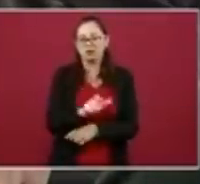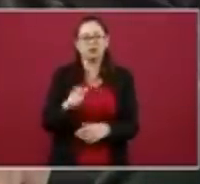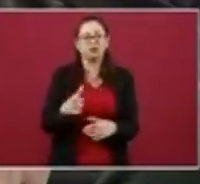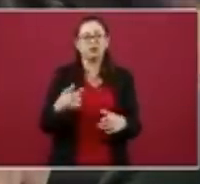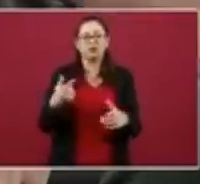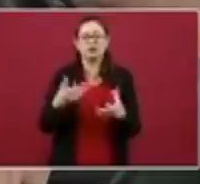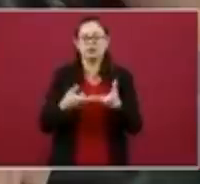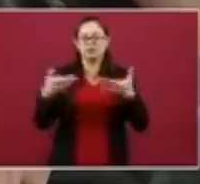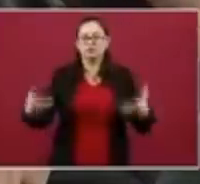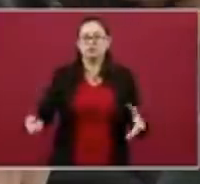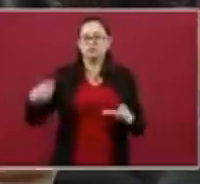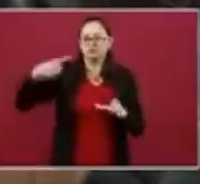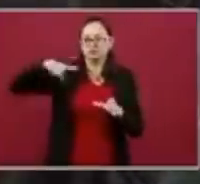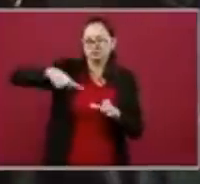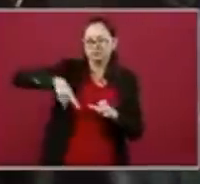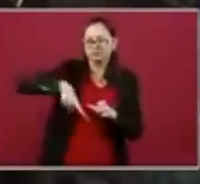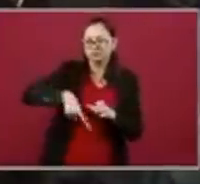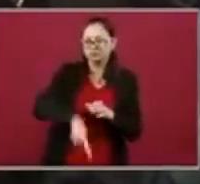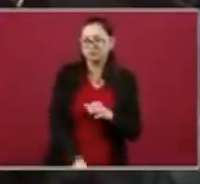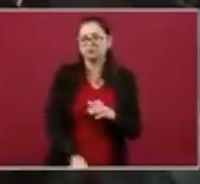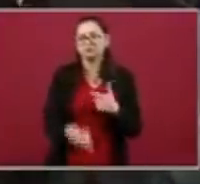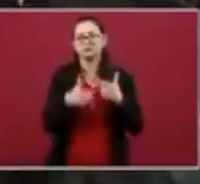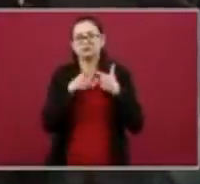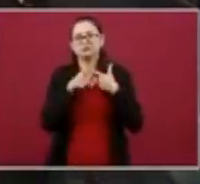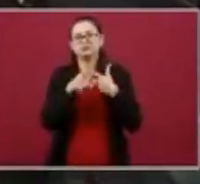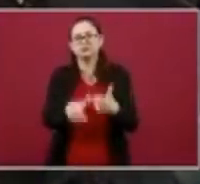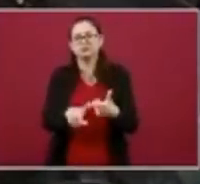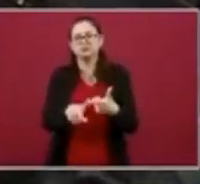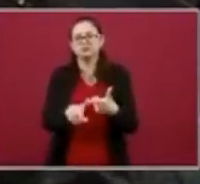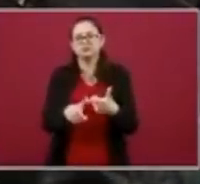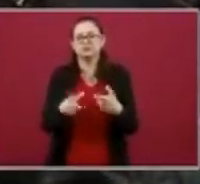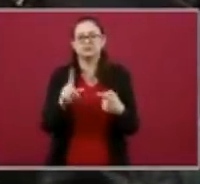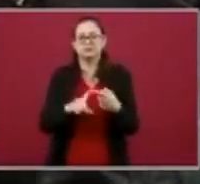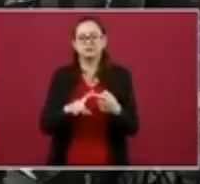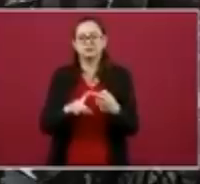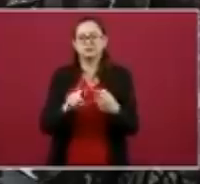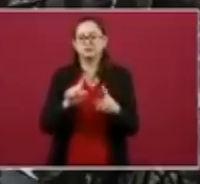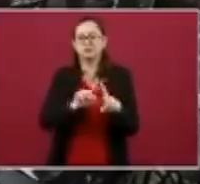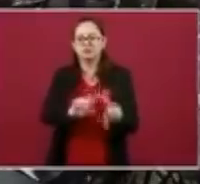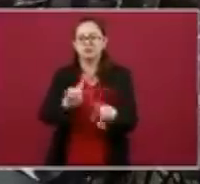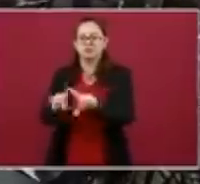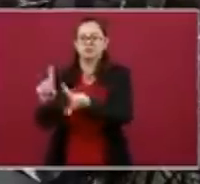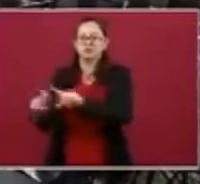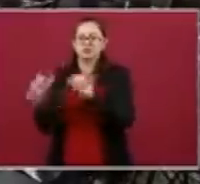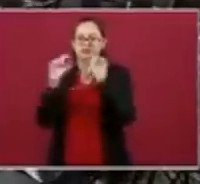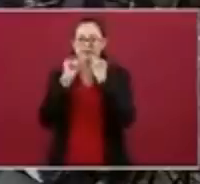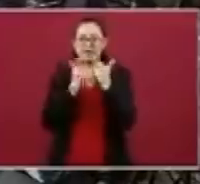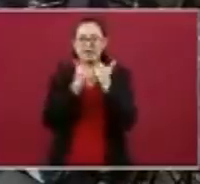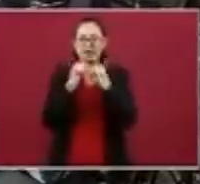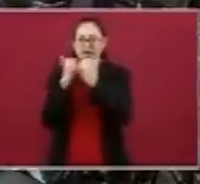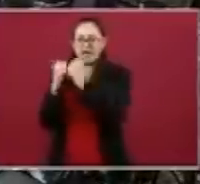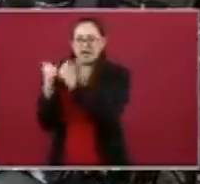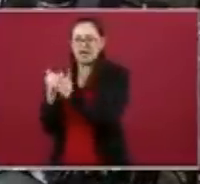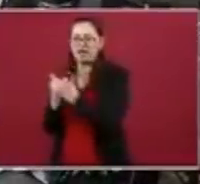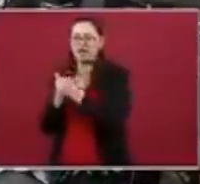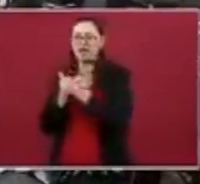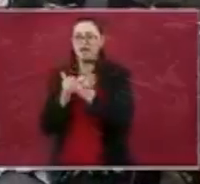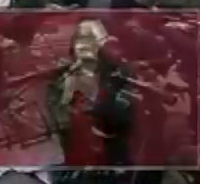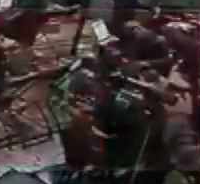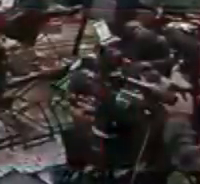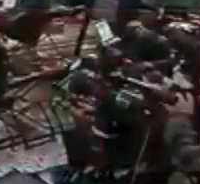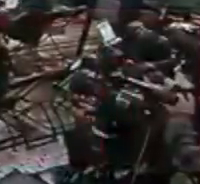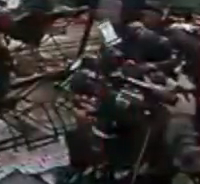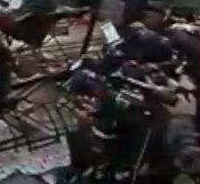perforación, ¿van a seguir? Estamos hablando de farm outs, las asociaciones como los que tienen